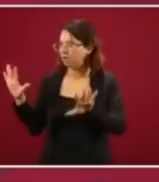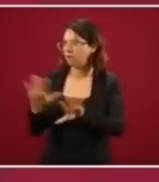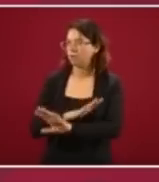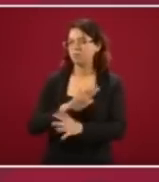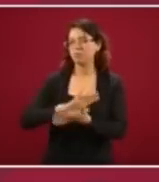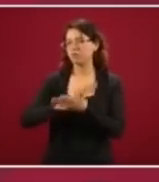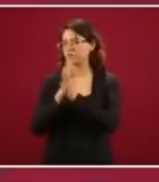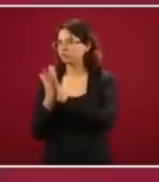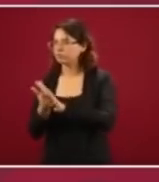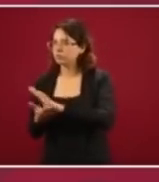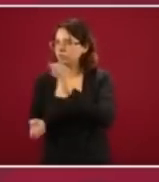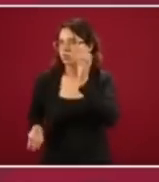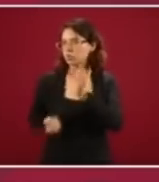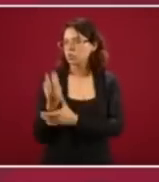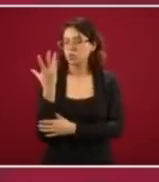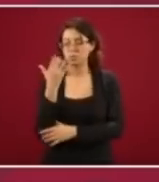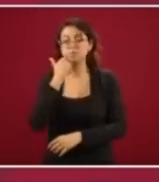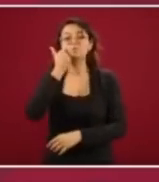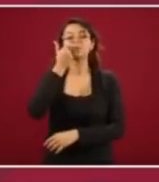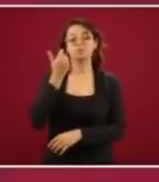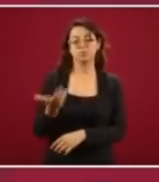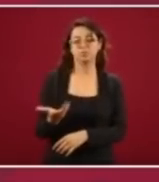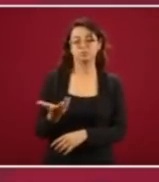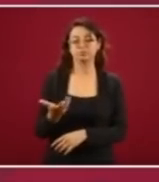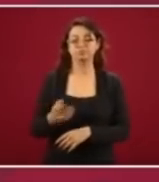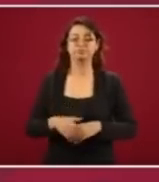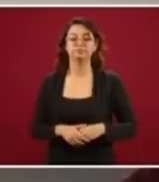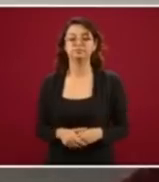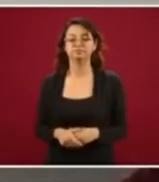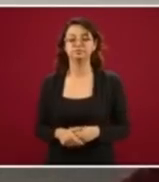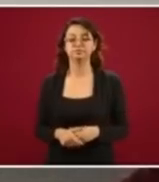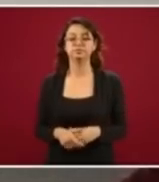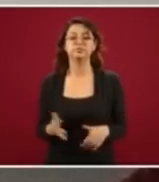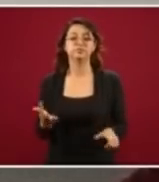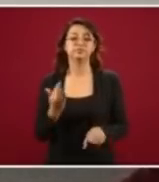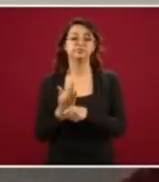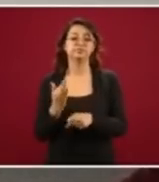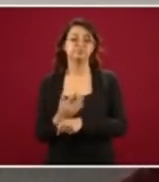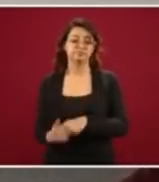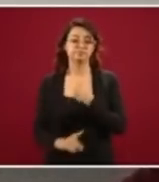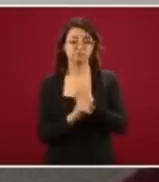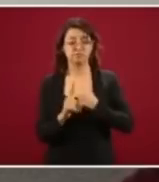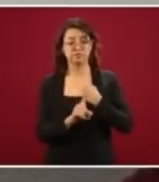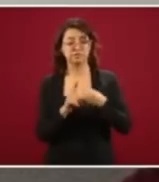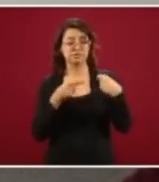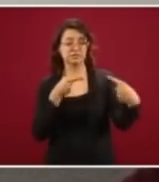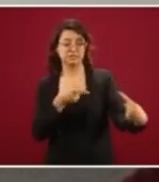transformar. Estamos enfrentando eso, pero